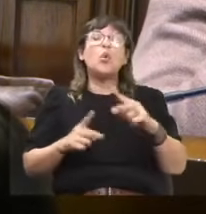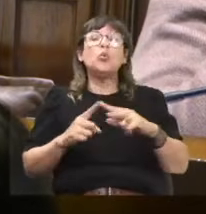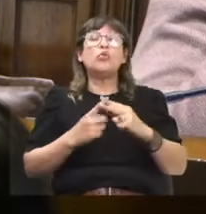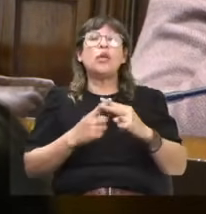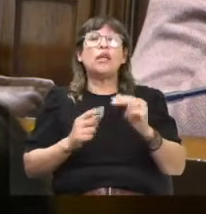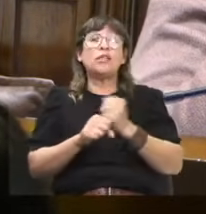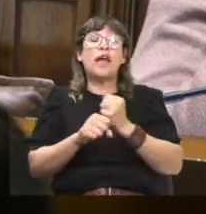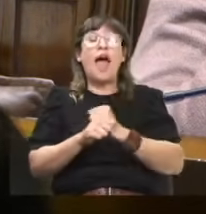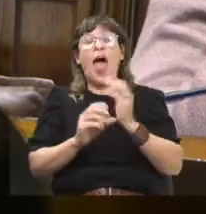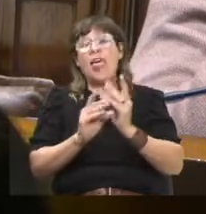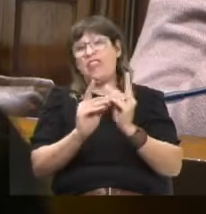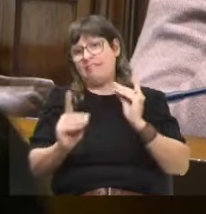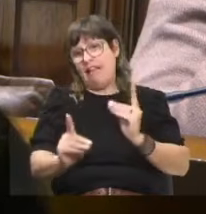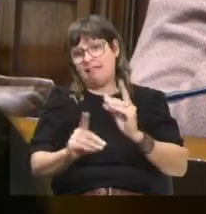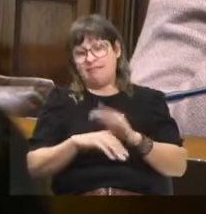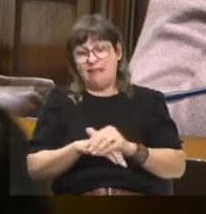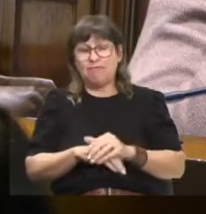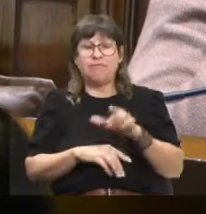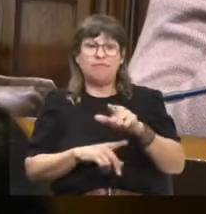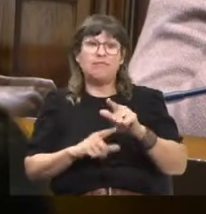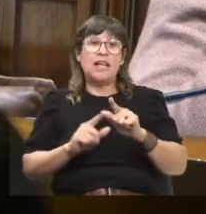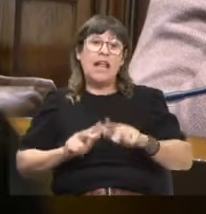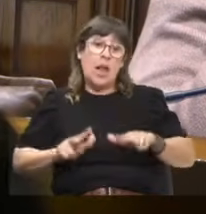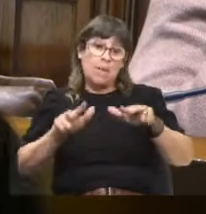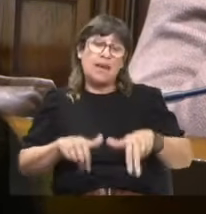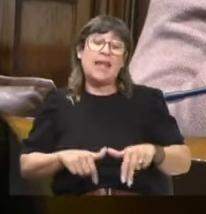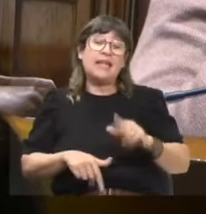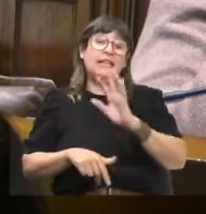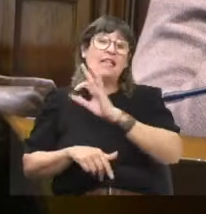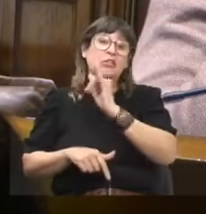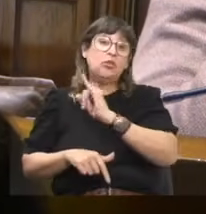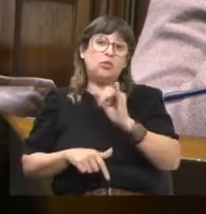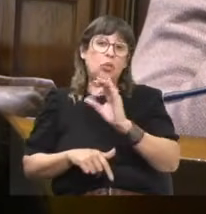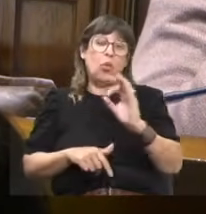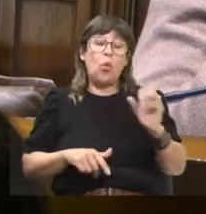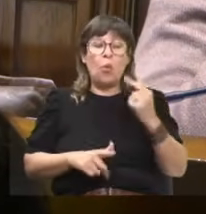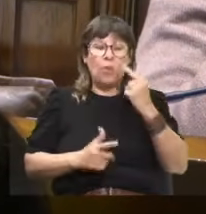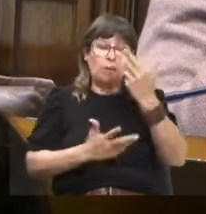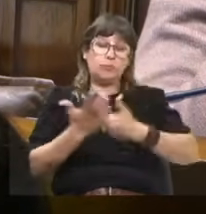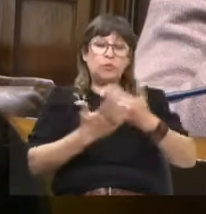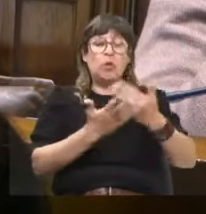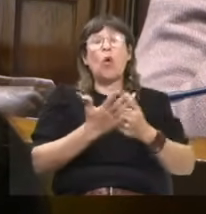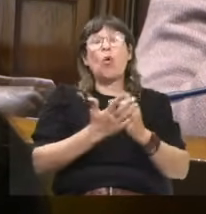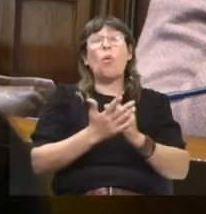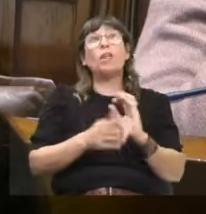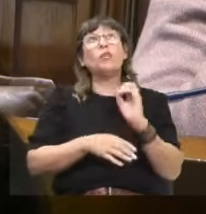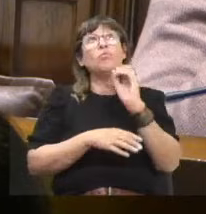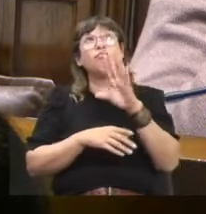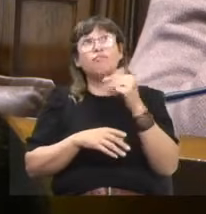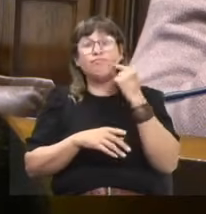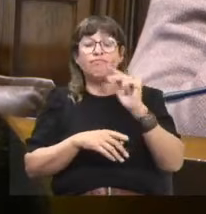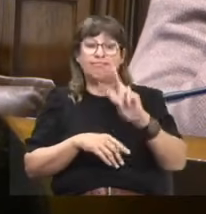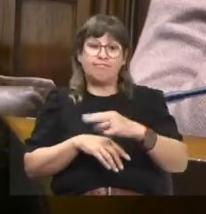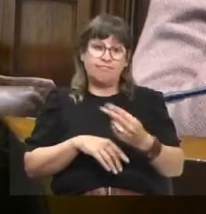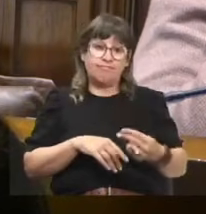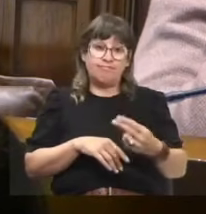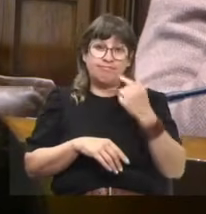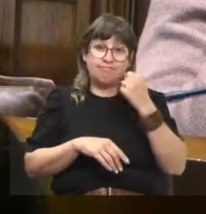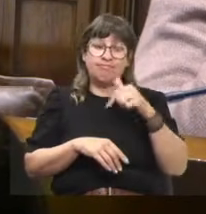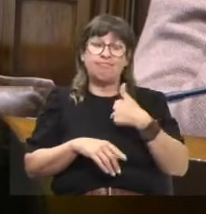trabajo a distancia, plataformas Zoom, documentos compartidos en la nube, por ejemplo, para poder cumplir con todas